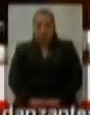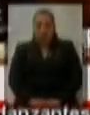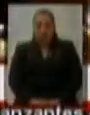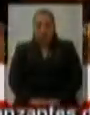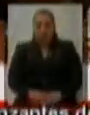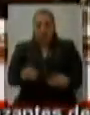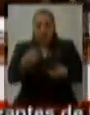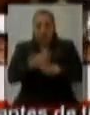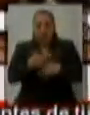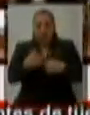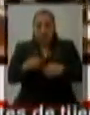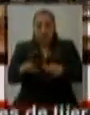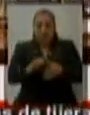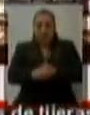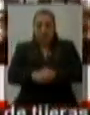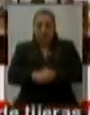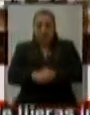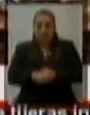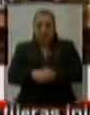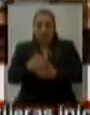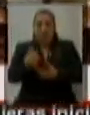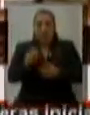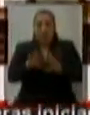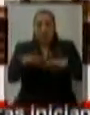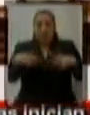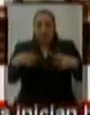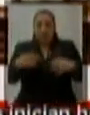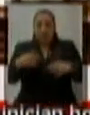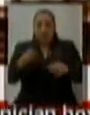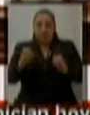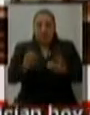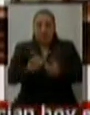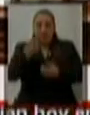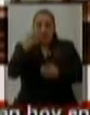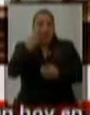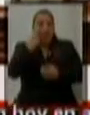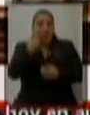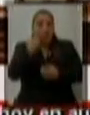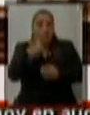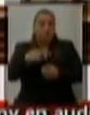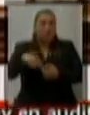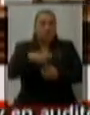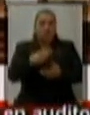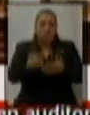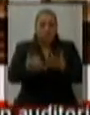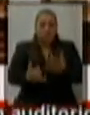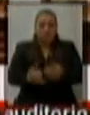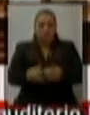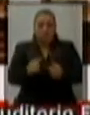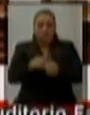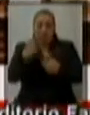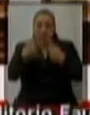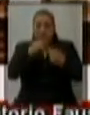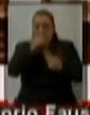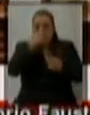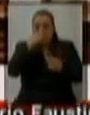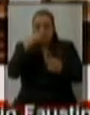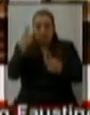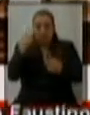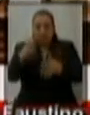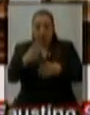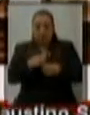Regresar en este momento, ya lo hace, al hemiciclo unicameral de sesiones para conocerlo. Para esta visita y para